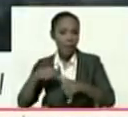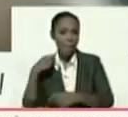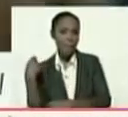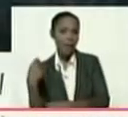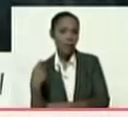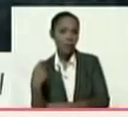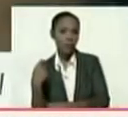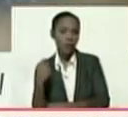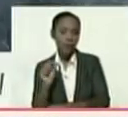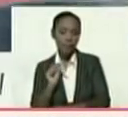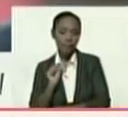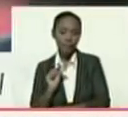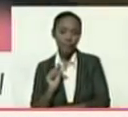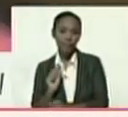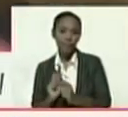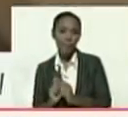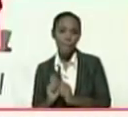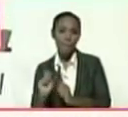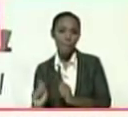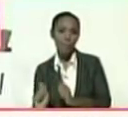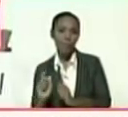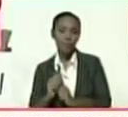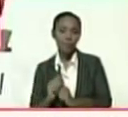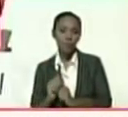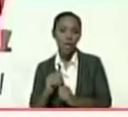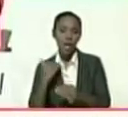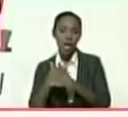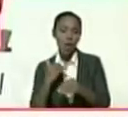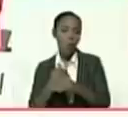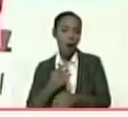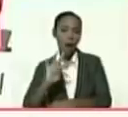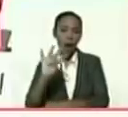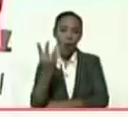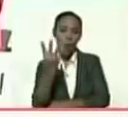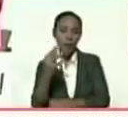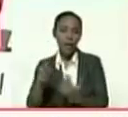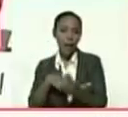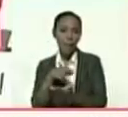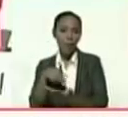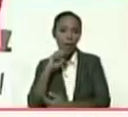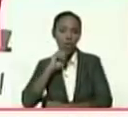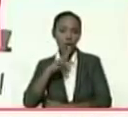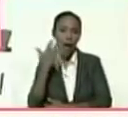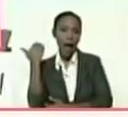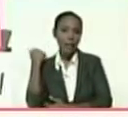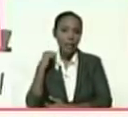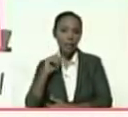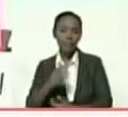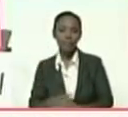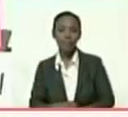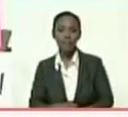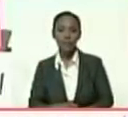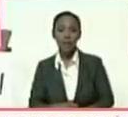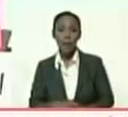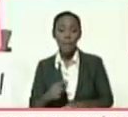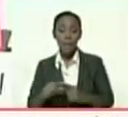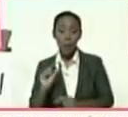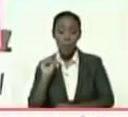Una miseria, tal cual lo hicieron durante la Cuarta República, pero una miseria para ellos es muchísimo para los